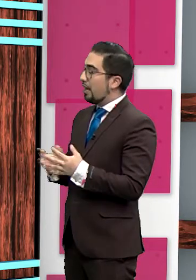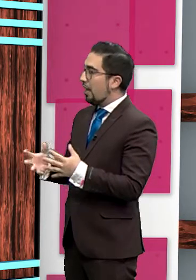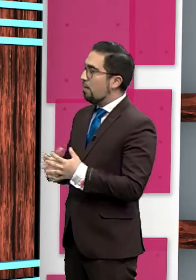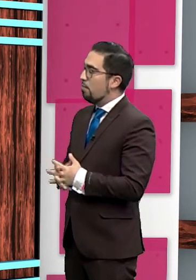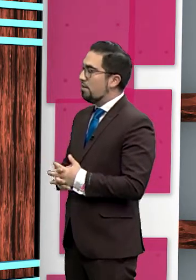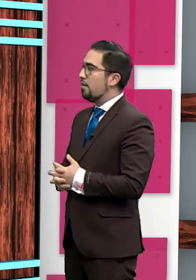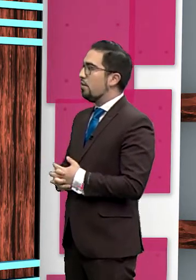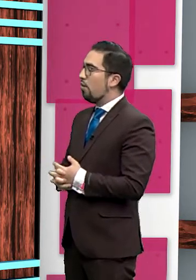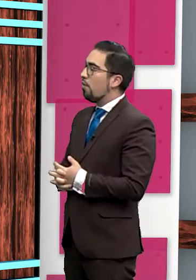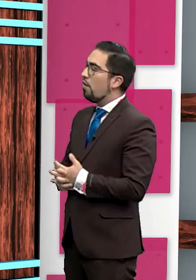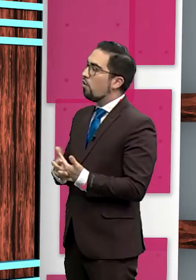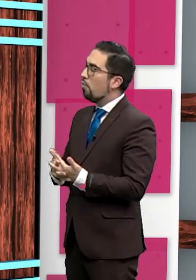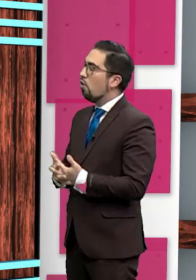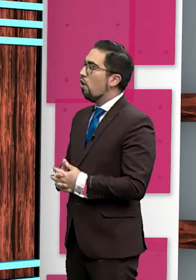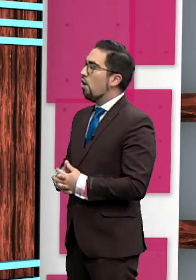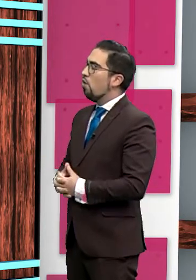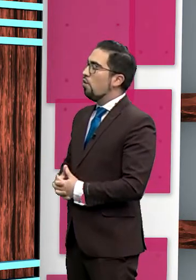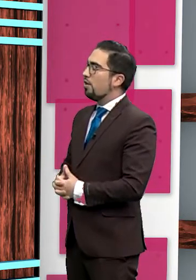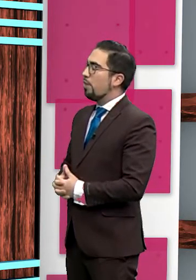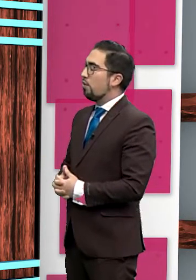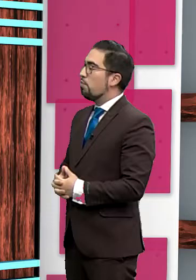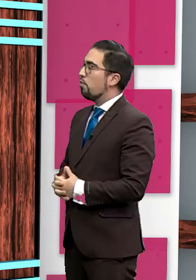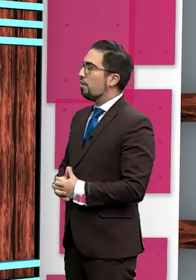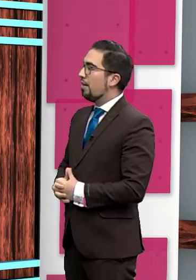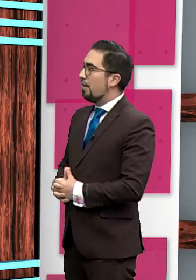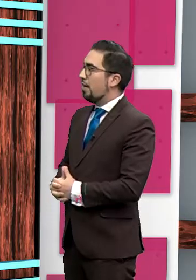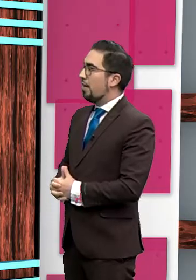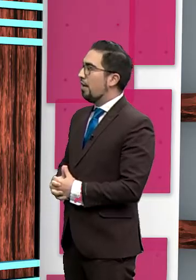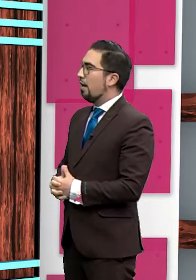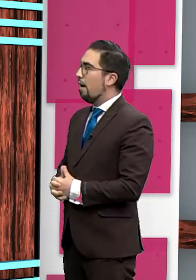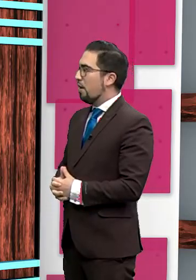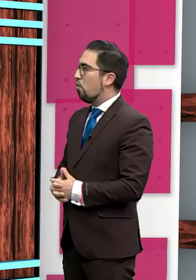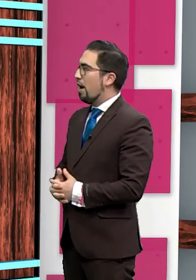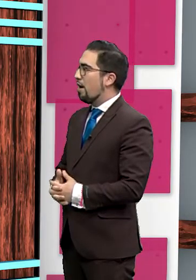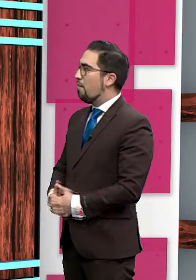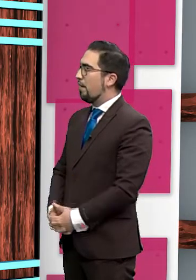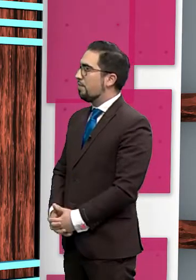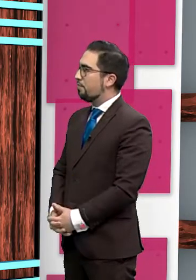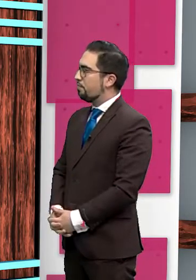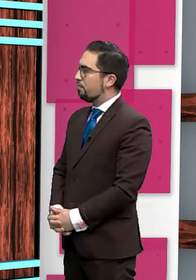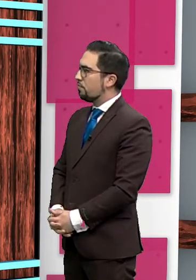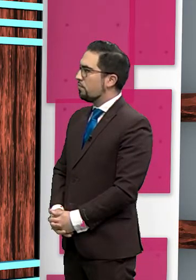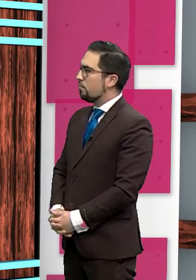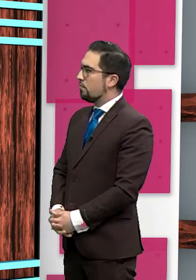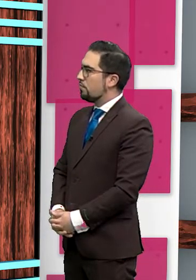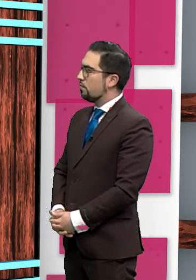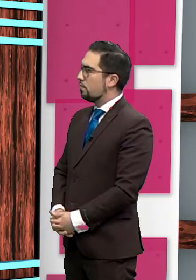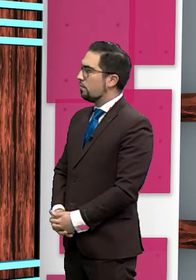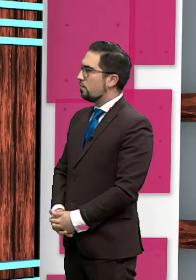justicia que el presidente lo ha nombrado como un aspecto importante que a mejorar en el país?